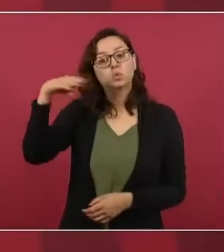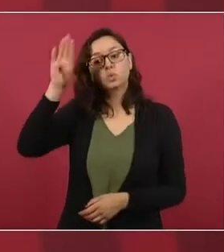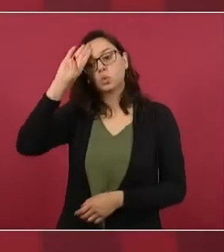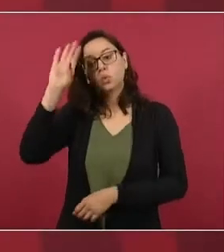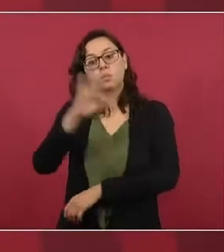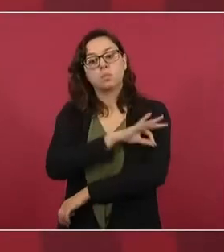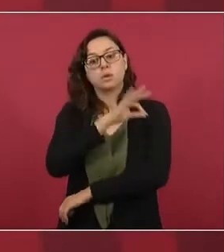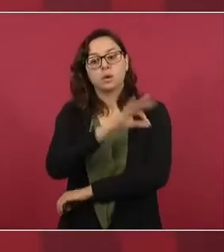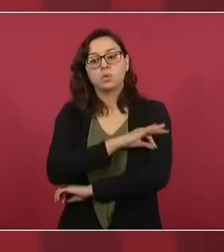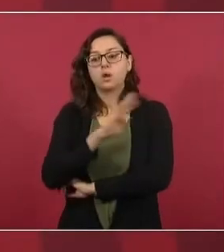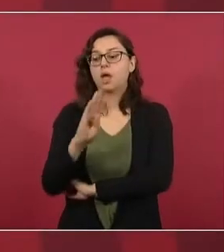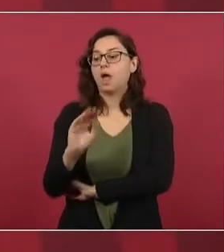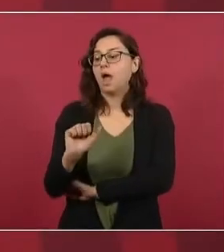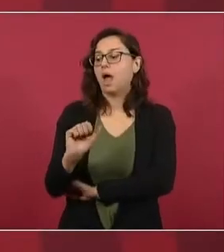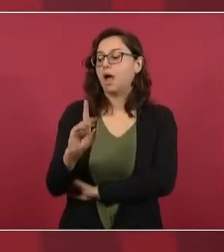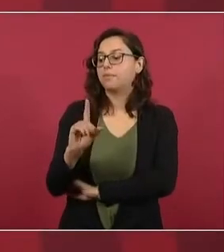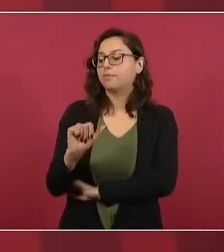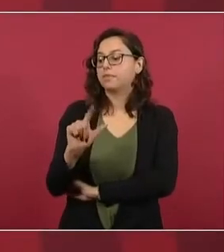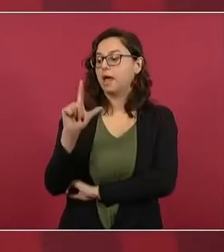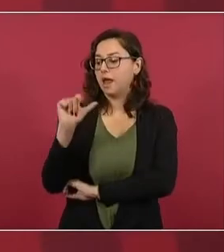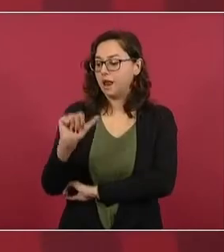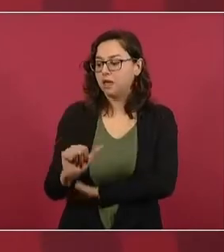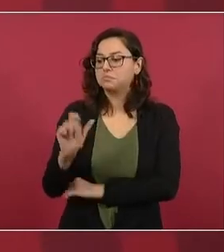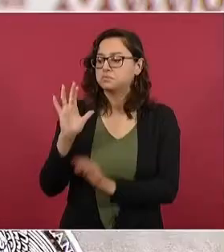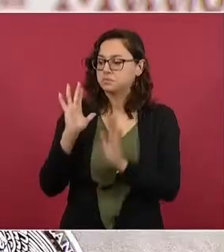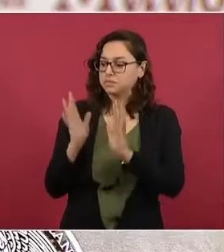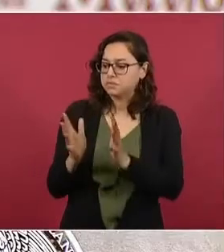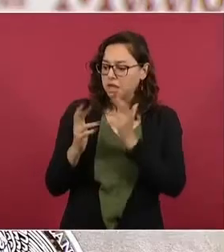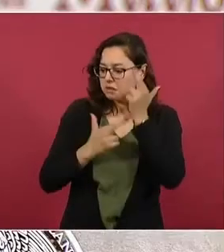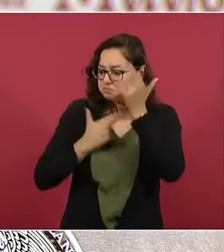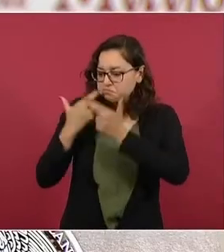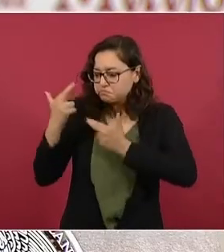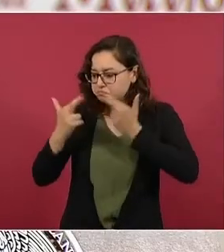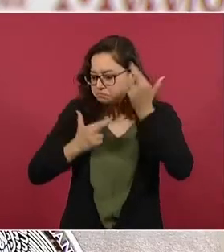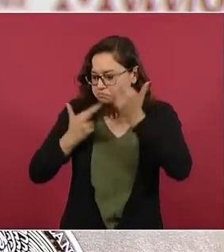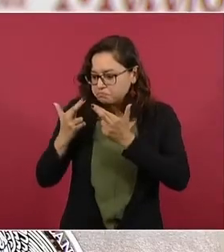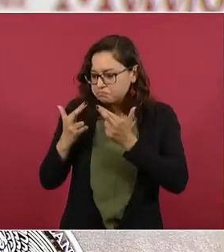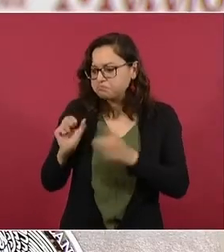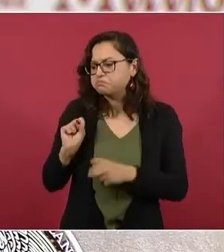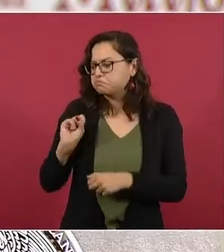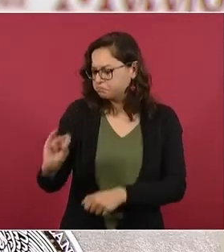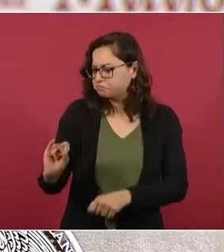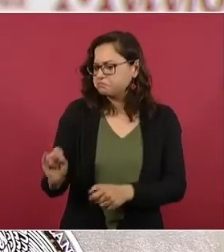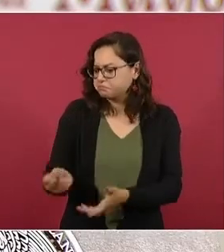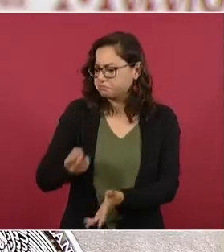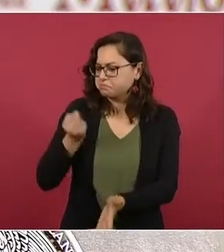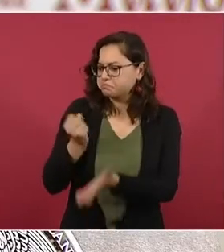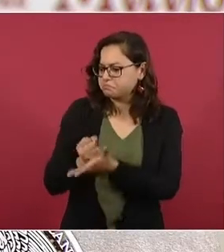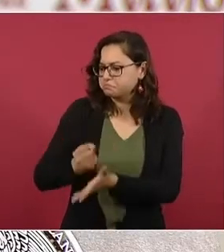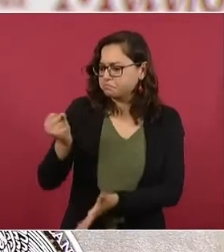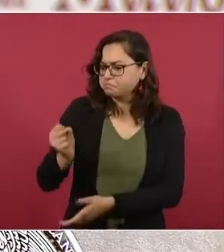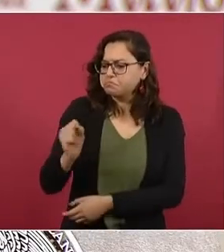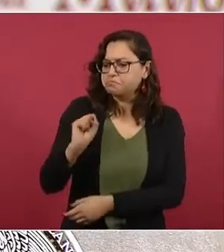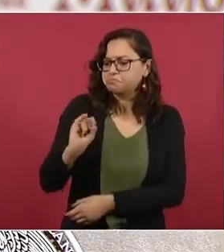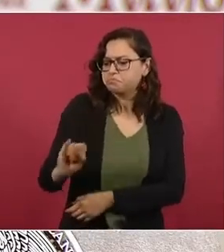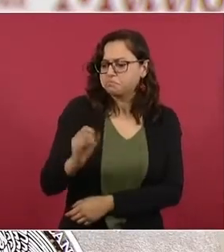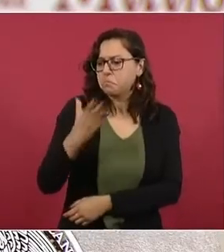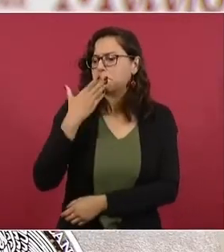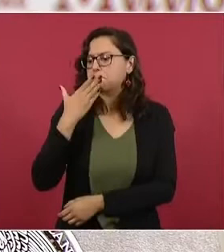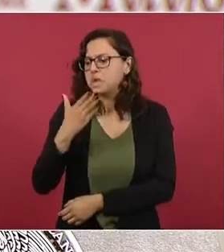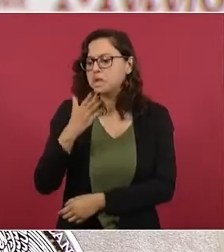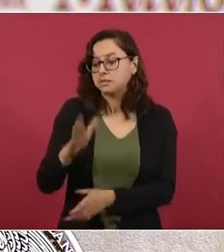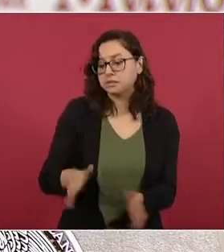adultos está en proceso ya de autorización en COFEPRIS, el expediente para niños